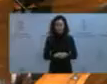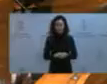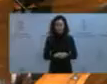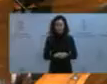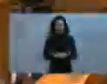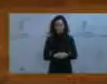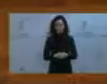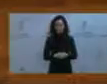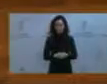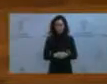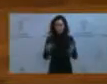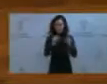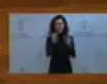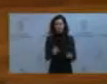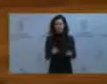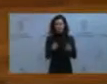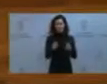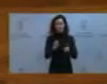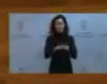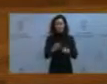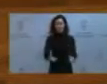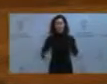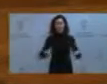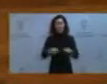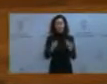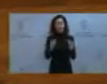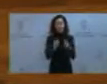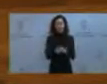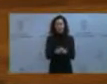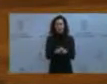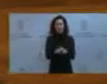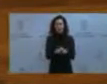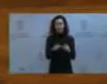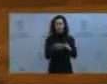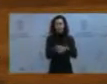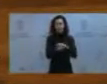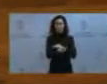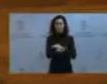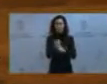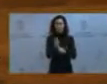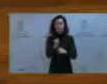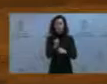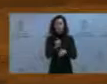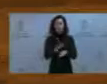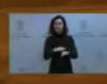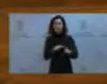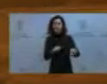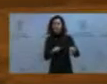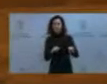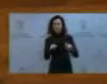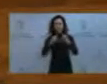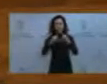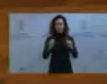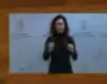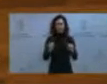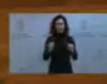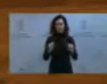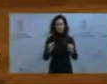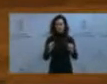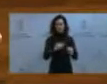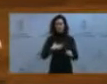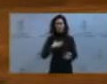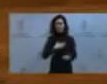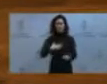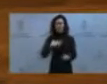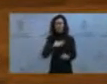un nuevo modelo de concertación con los recursos existentes en la región para